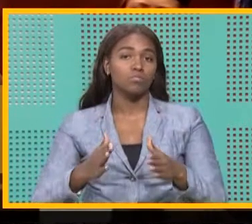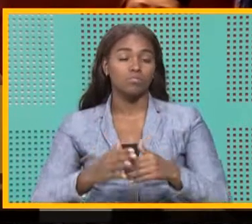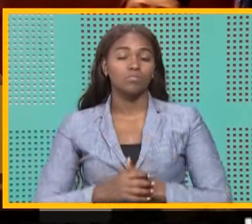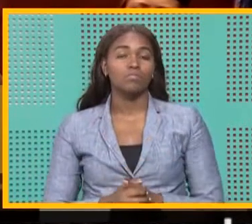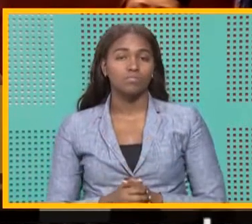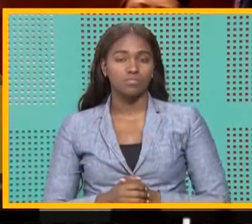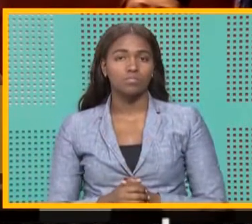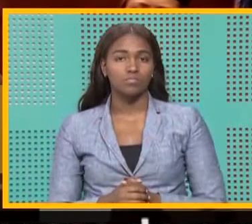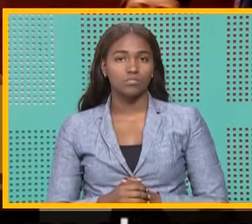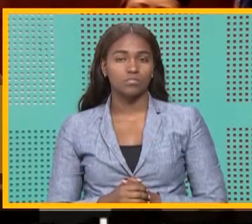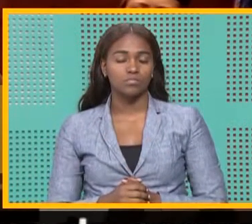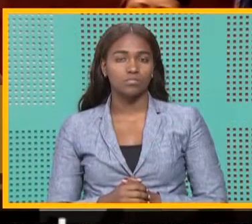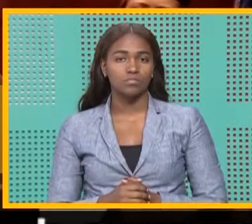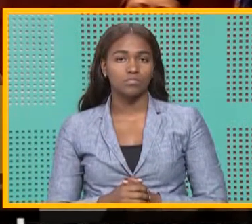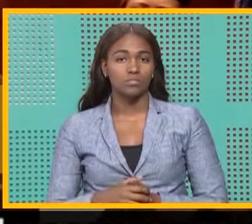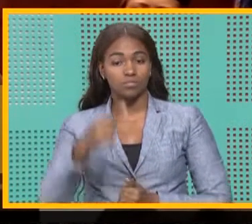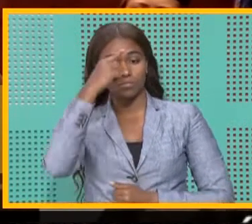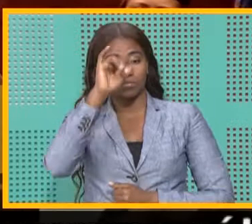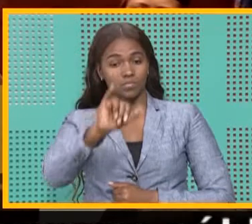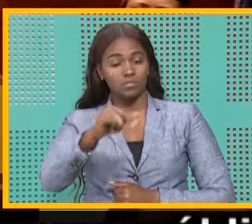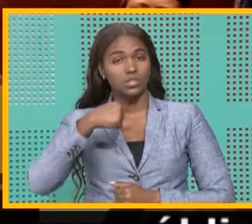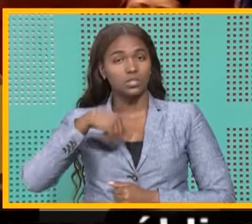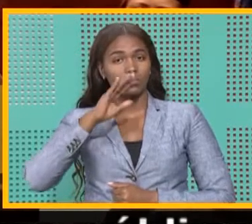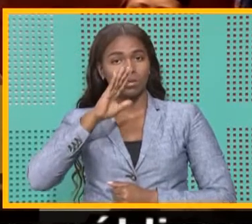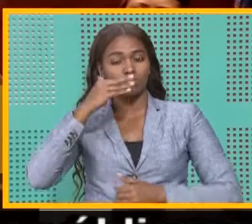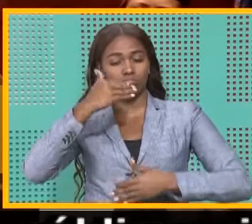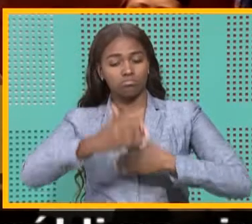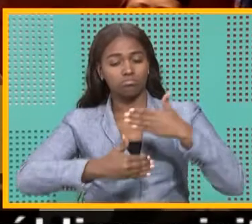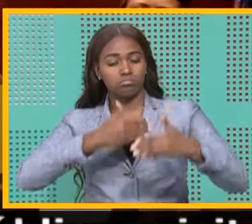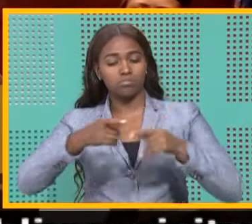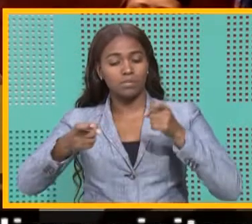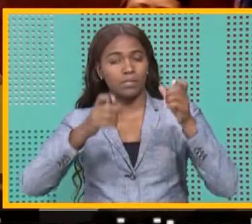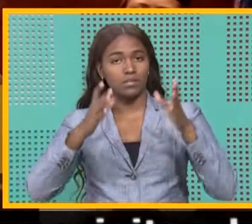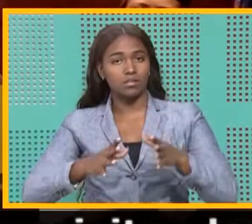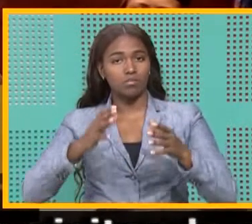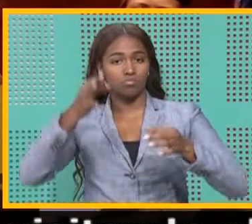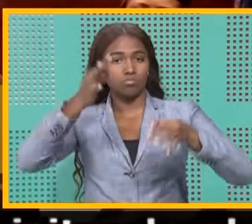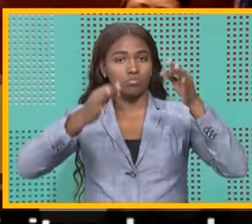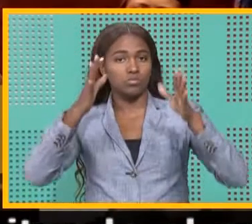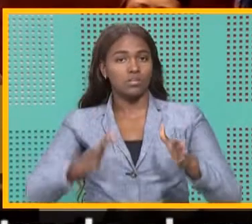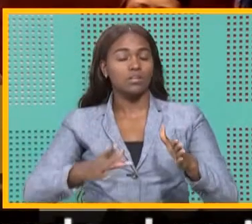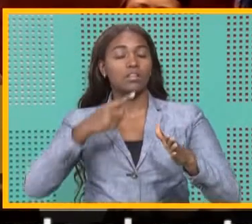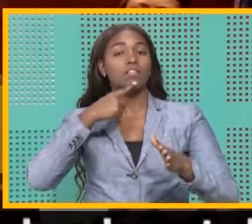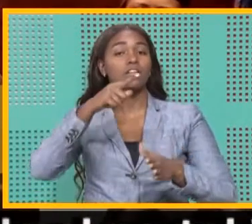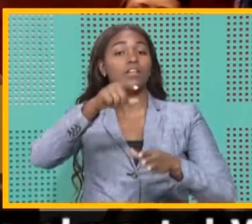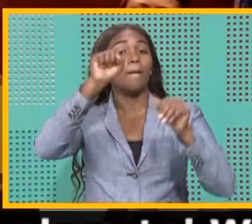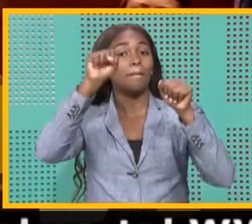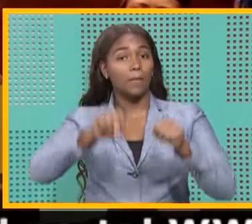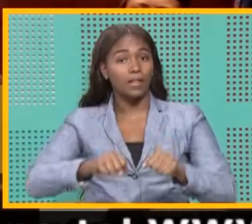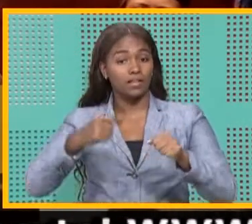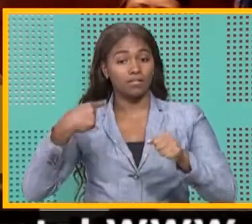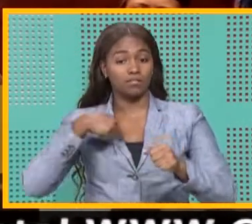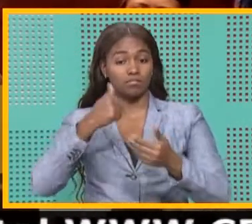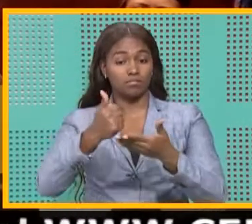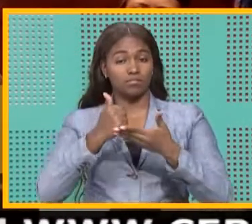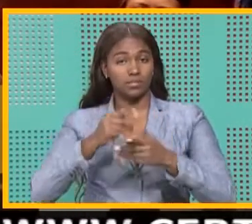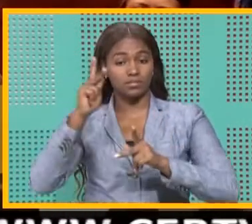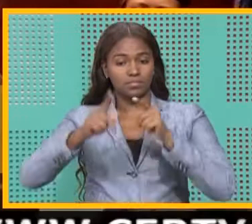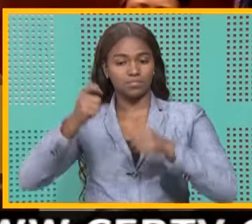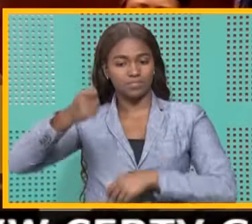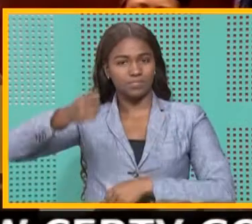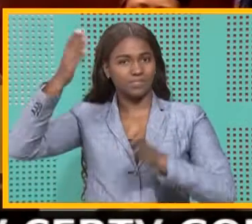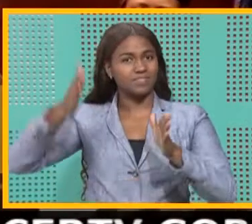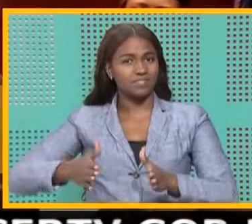Para ello, avanzaremos en modalidades de administración judicial que hagan posible que nuestros magistrados de corte